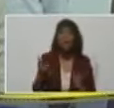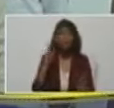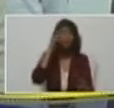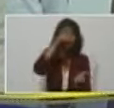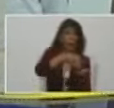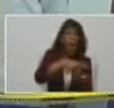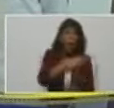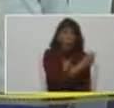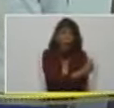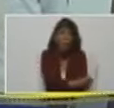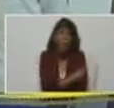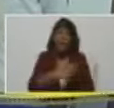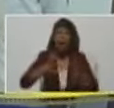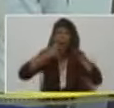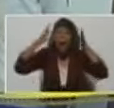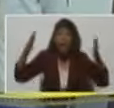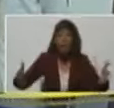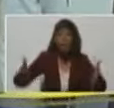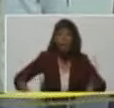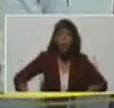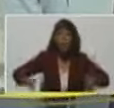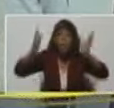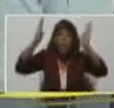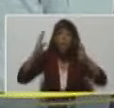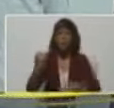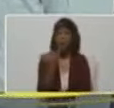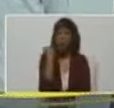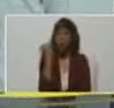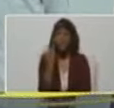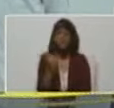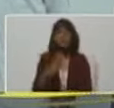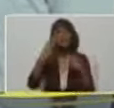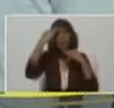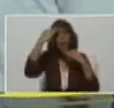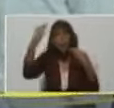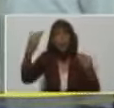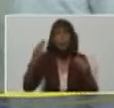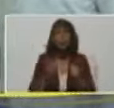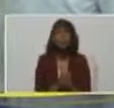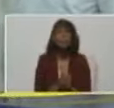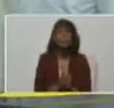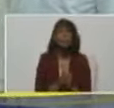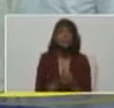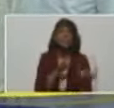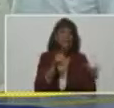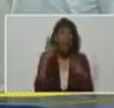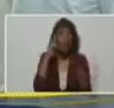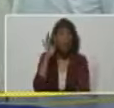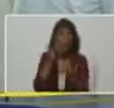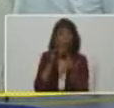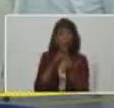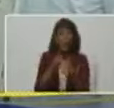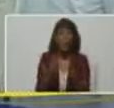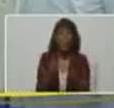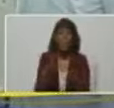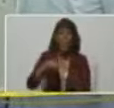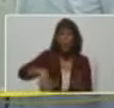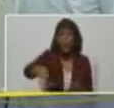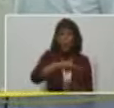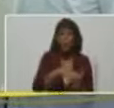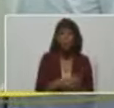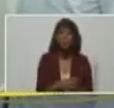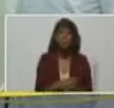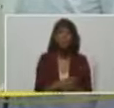el Hospital del Junquito. Aquí tenemos a la directora del hospital para que salude al presidente. Ya nos vamos para allá, para el hospitalito del